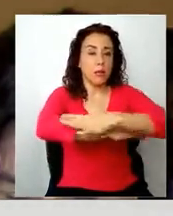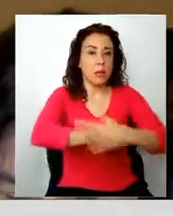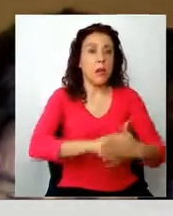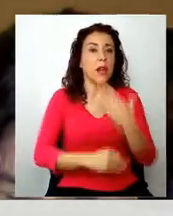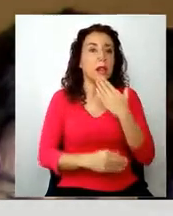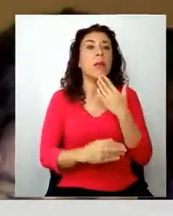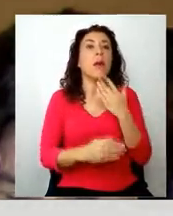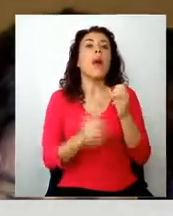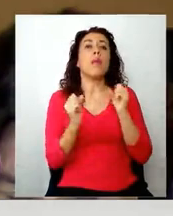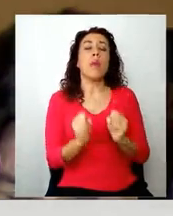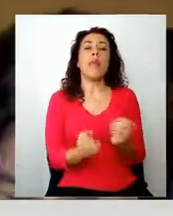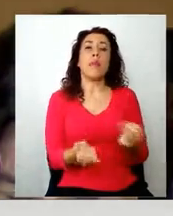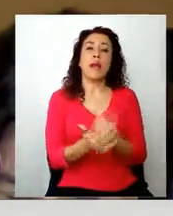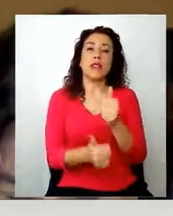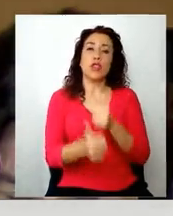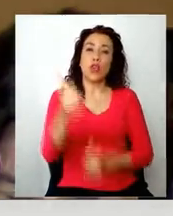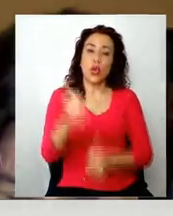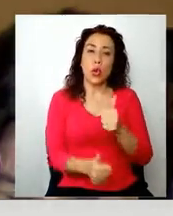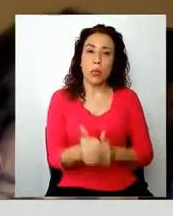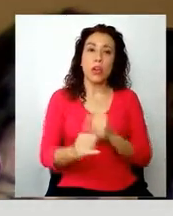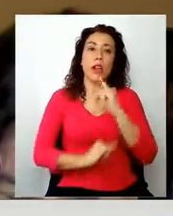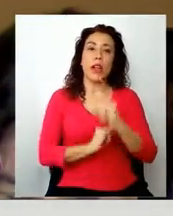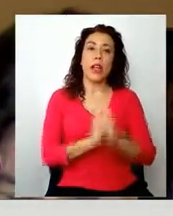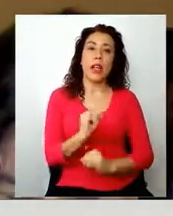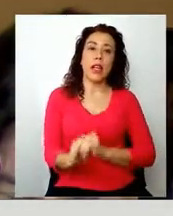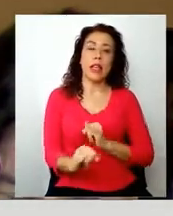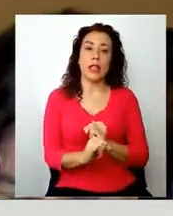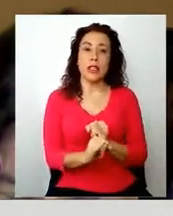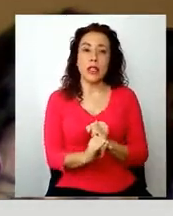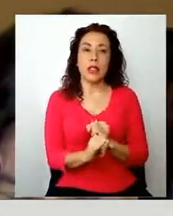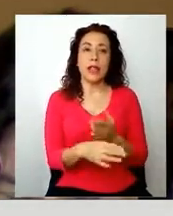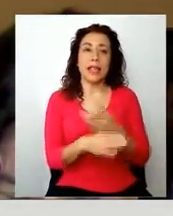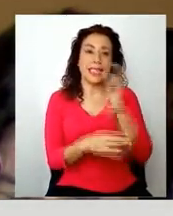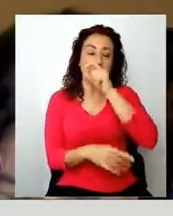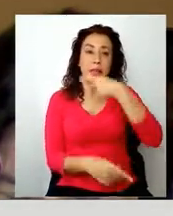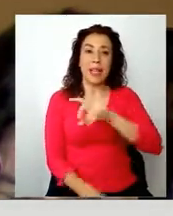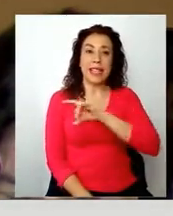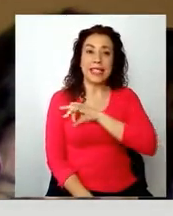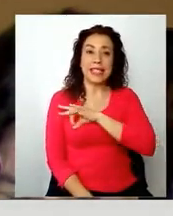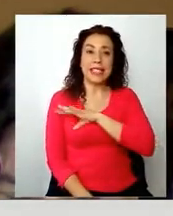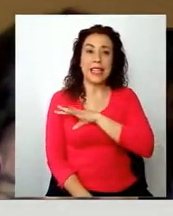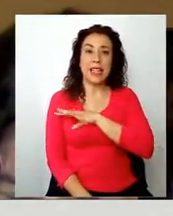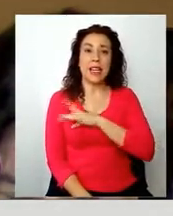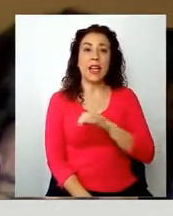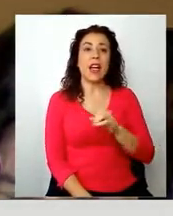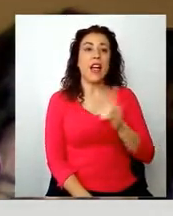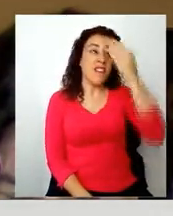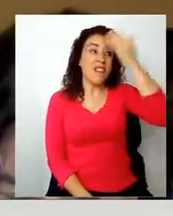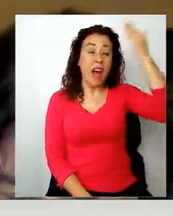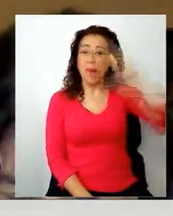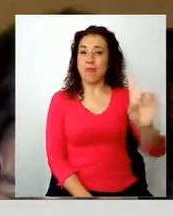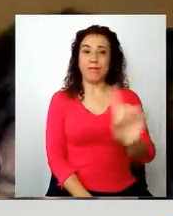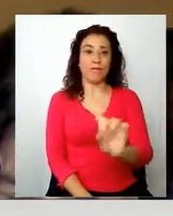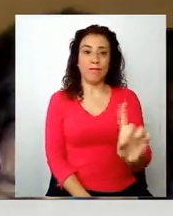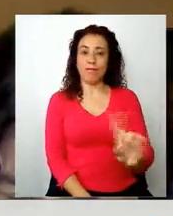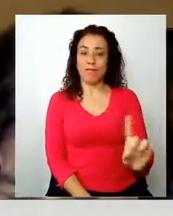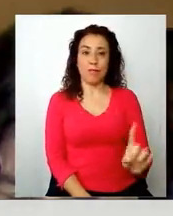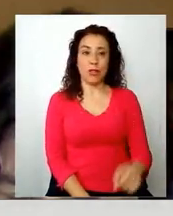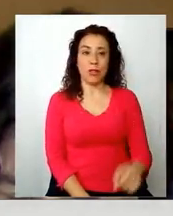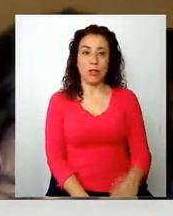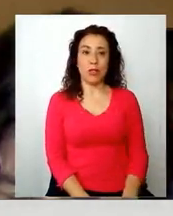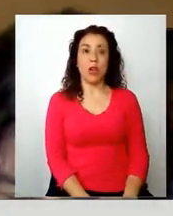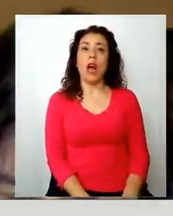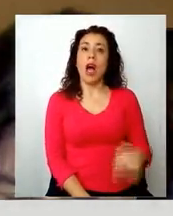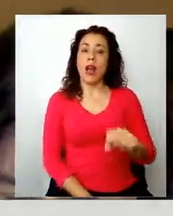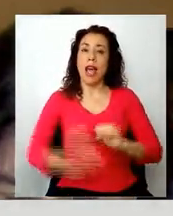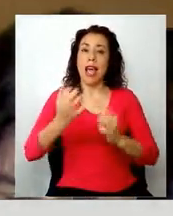competitivos internacionalmente donde el salmón chileno no tiene buena fama es momento que la industria salmonera